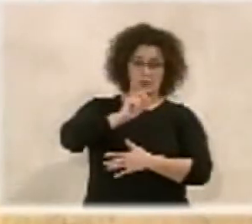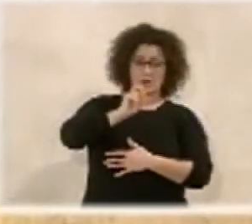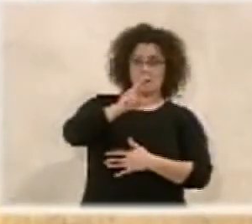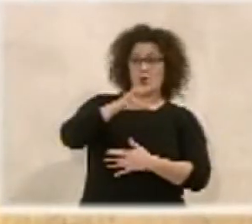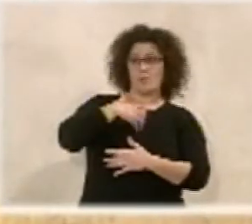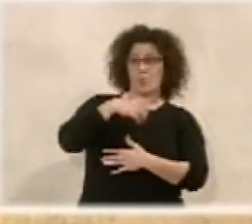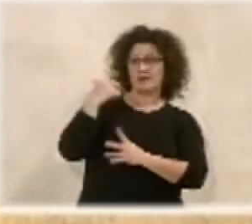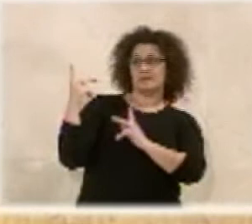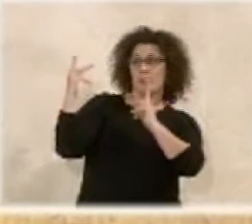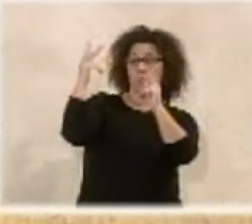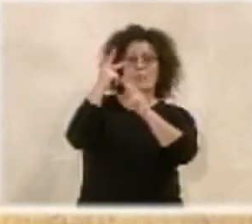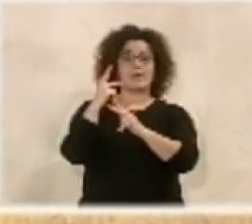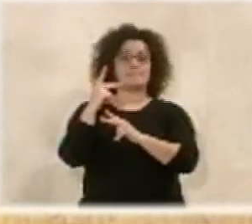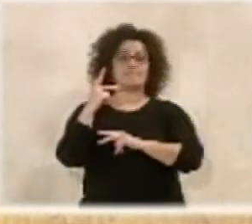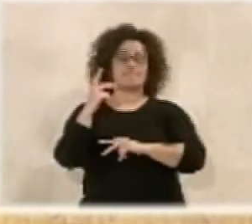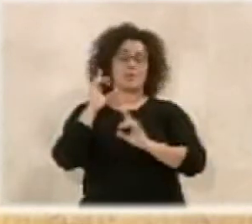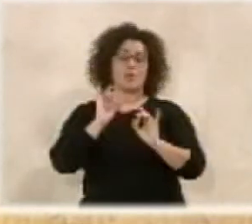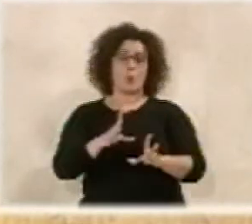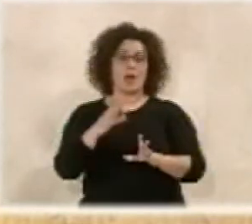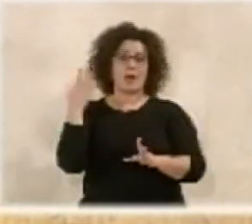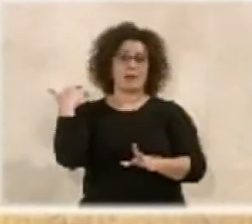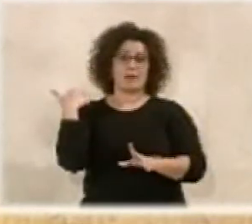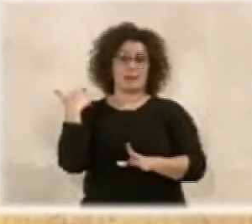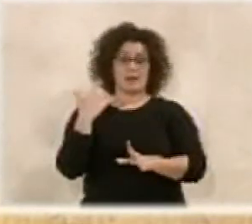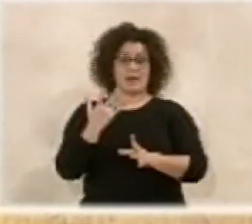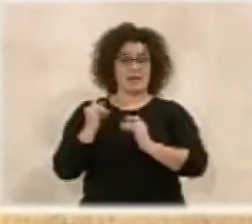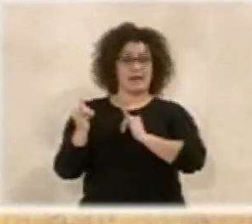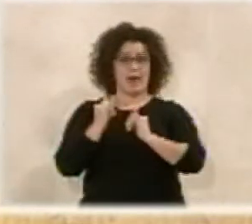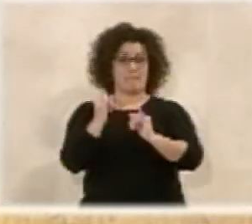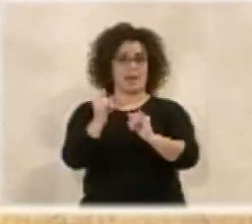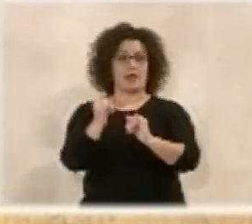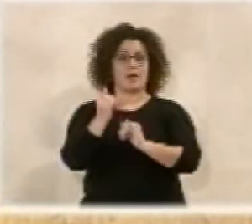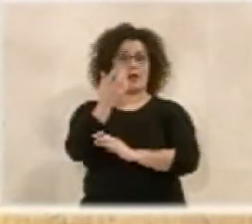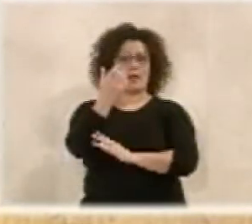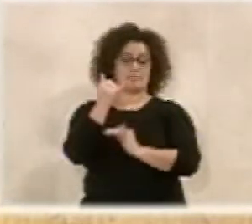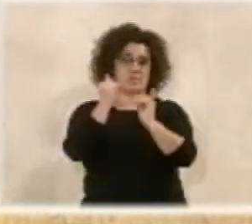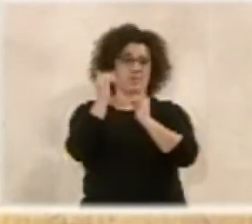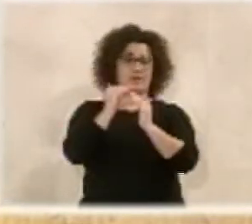les molesta esa poda. Les digo, igual que nos pasó en la Rambla Matisteros, pero no obstante,